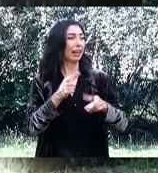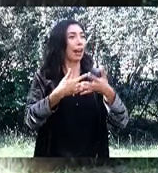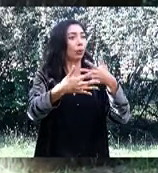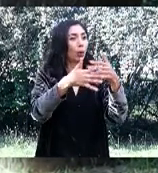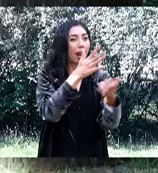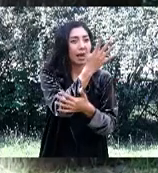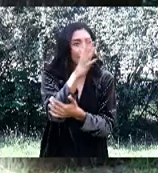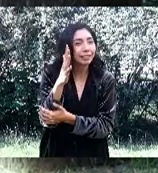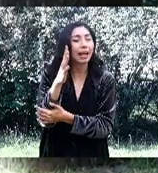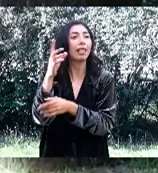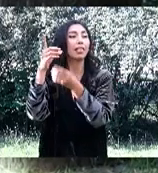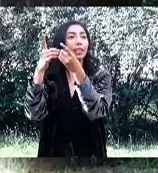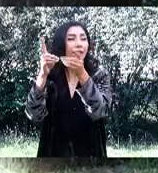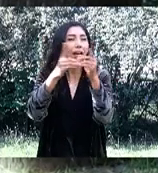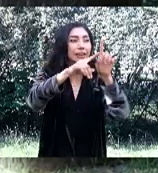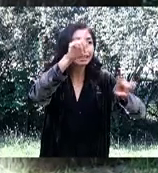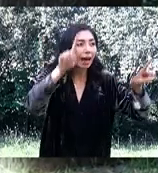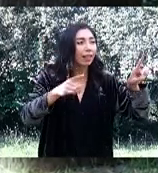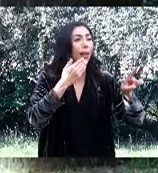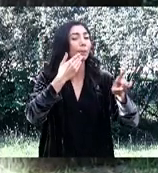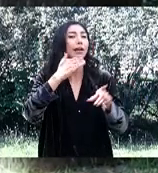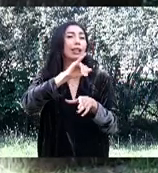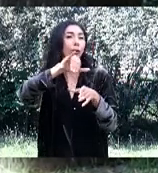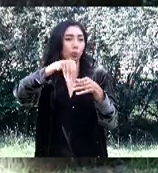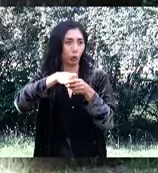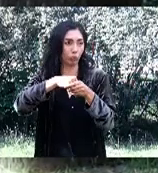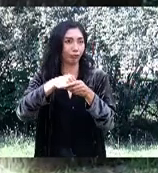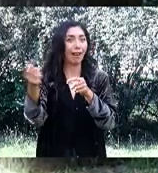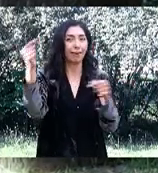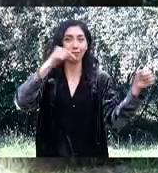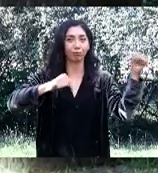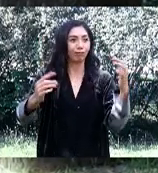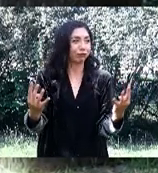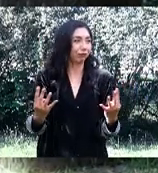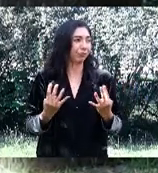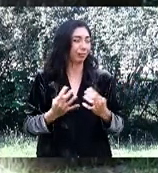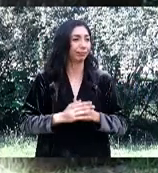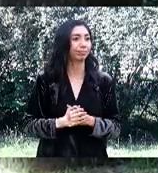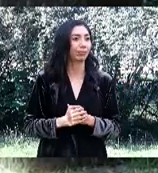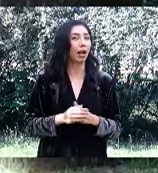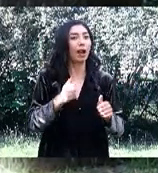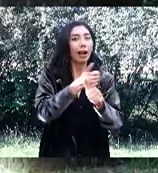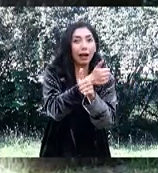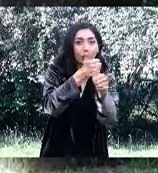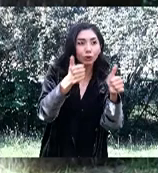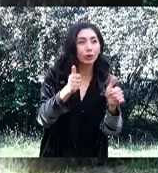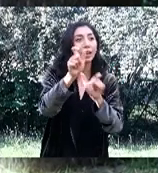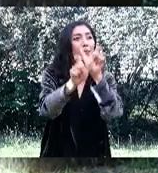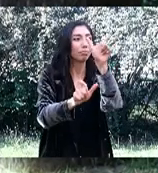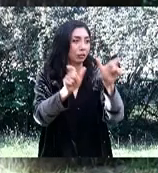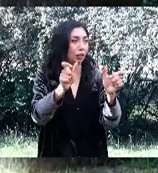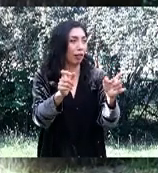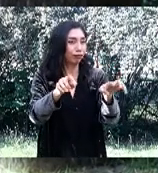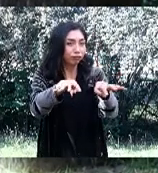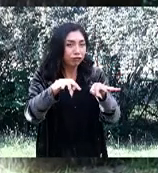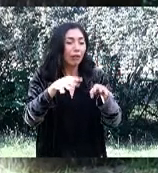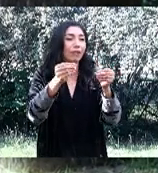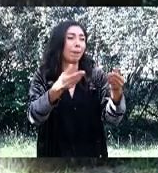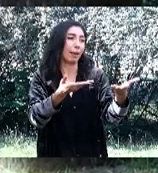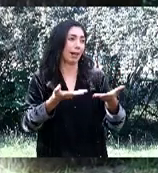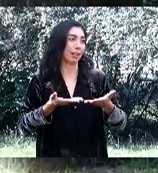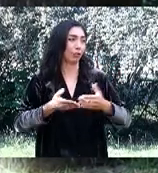diversidad y de la inclusión que hoy nos acompañan a todas y todos los presentes